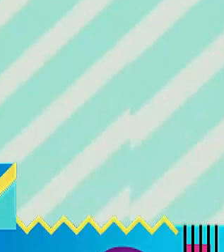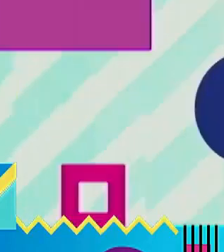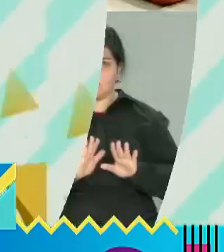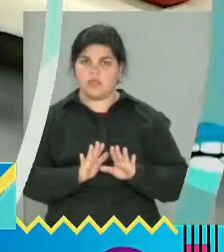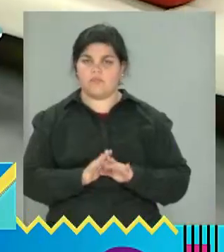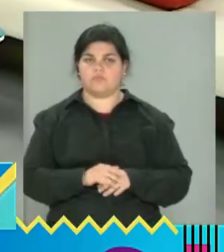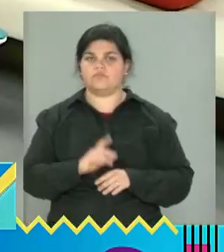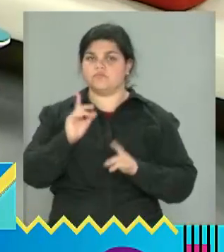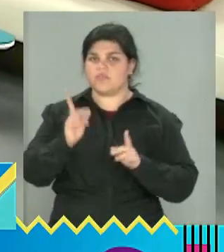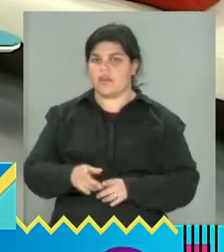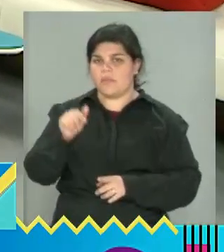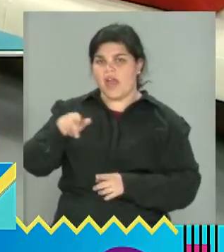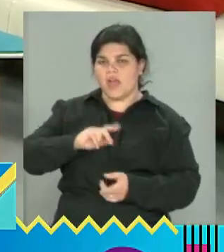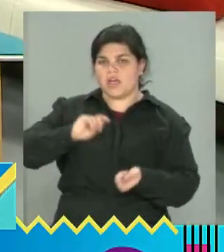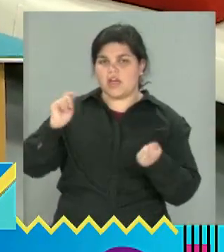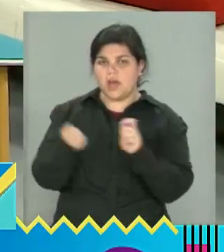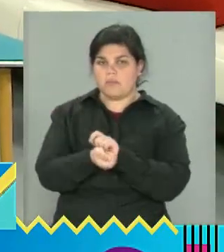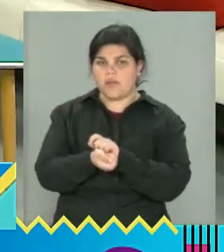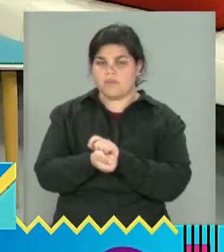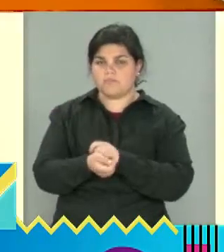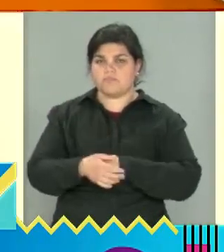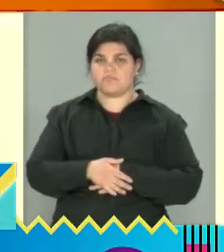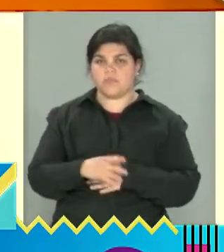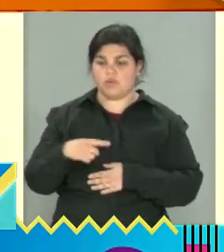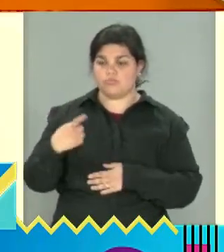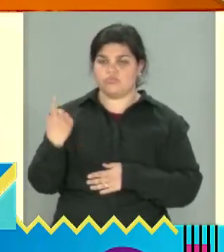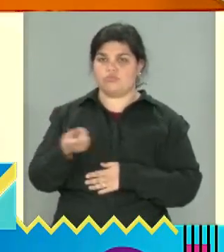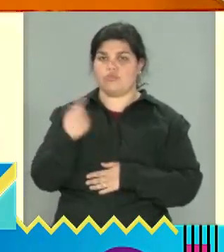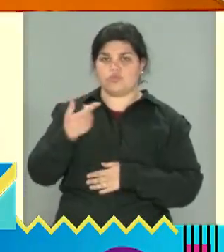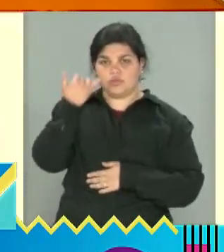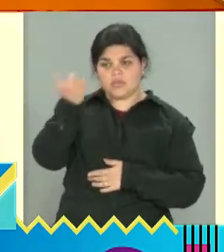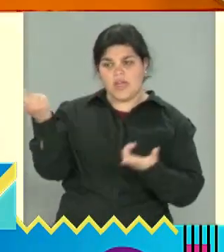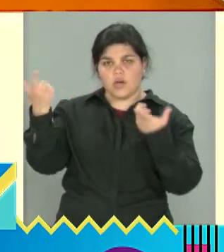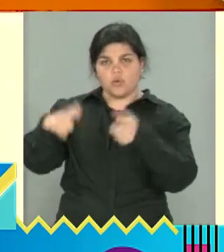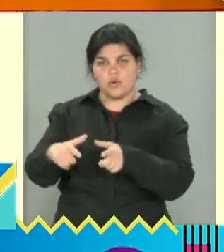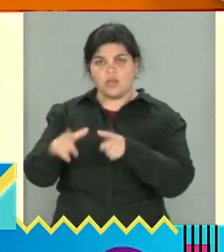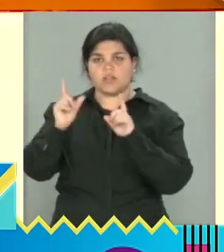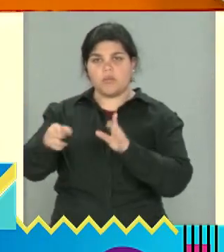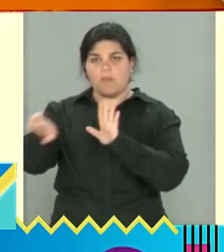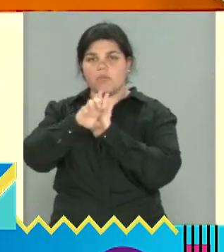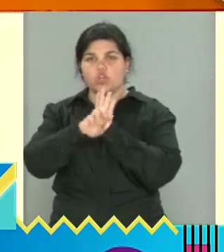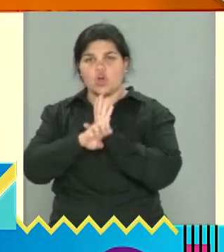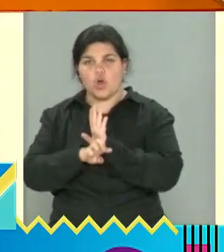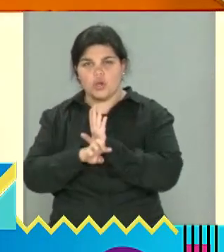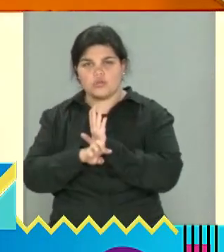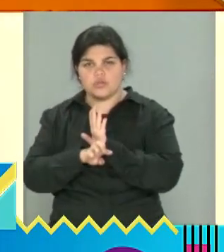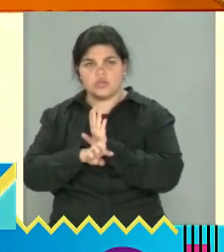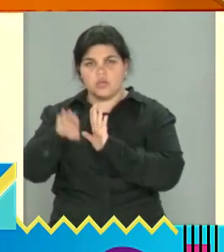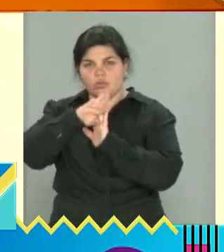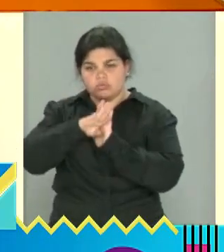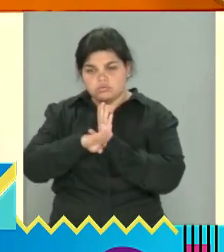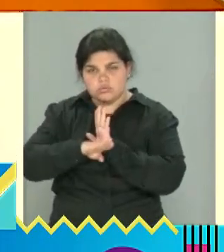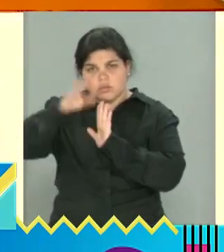está cambiando la denominación. O sea, nosotros en las reuniones y en los protocolos de abordaje en los que estamos trabajando también desde la